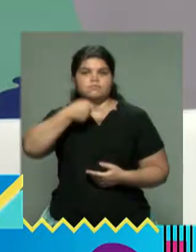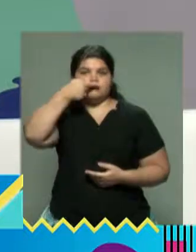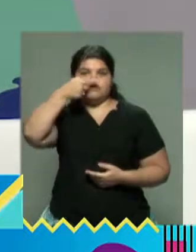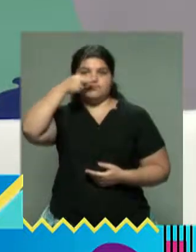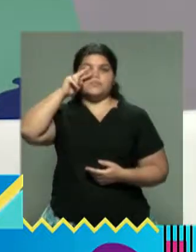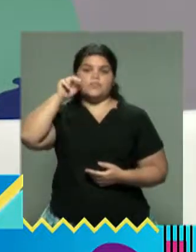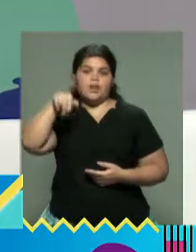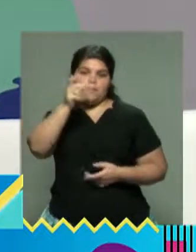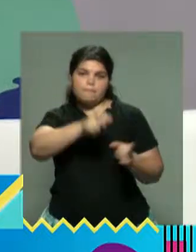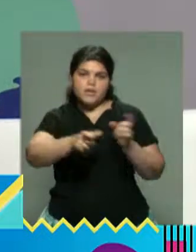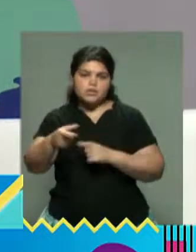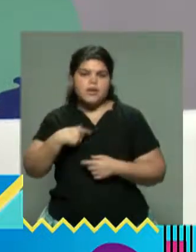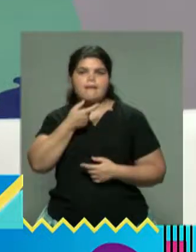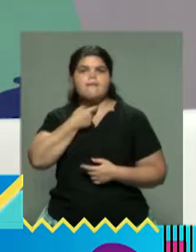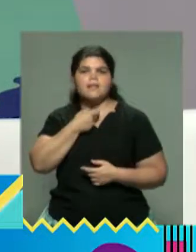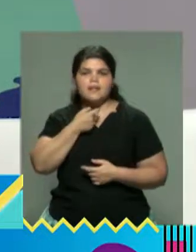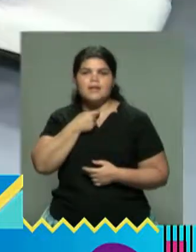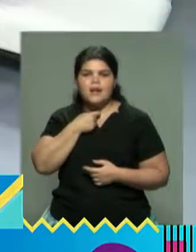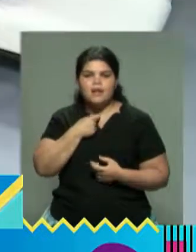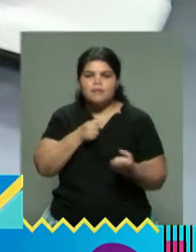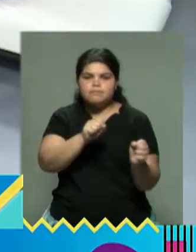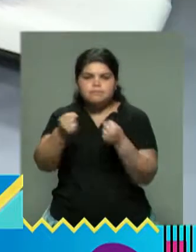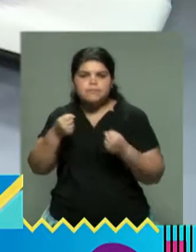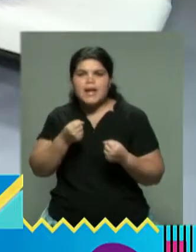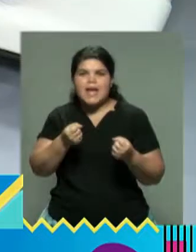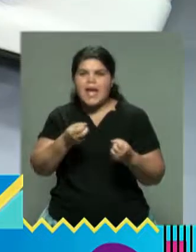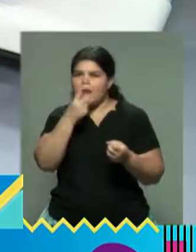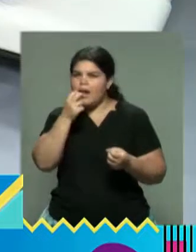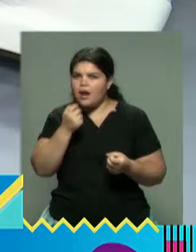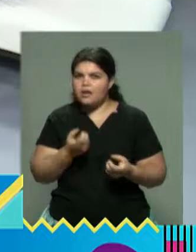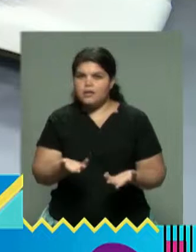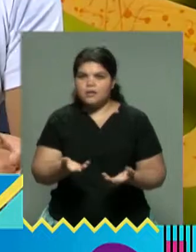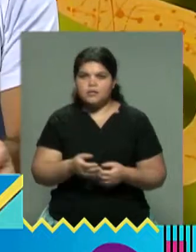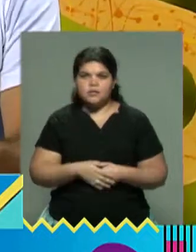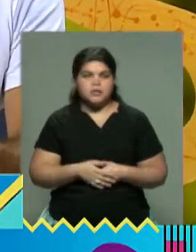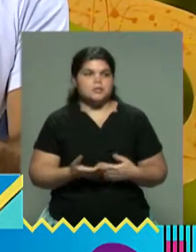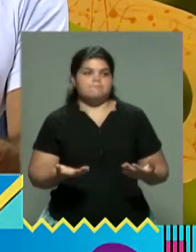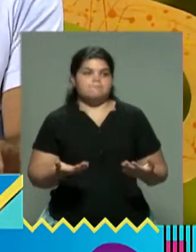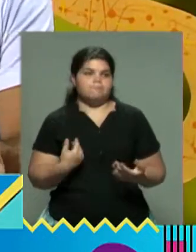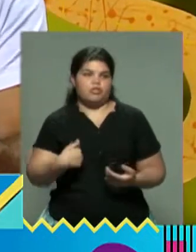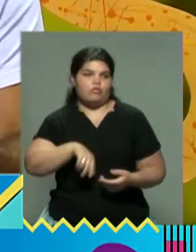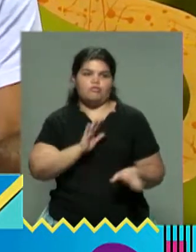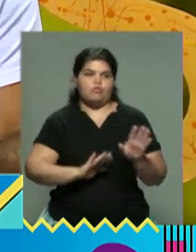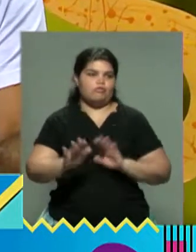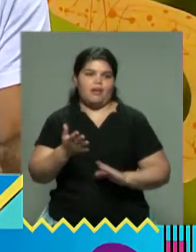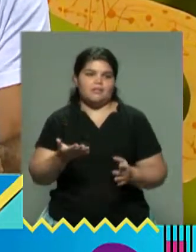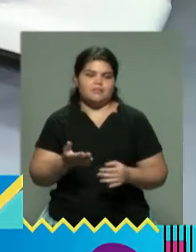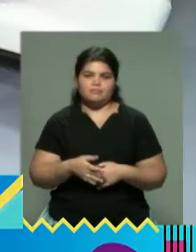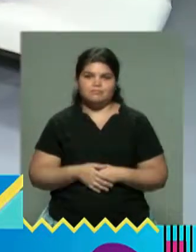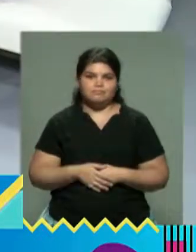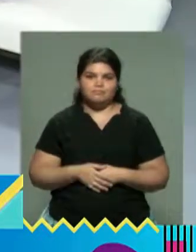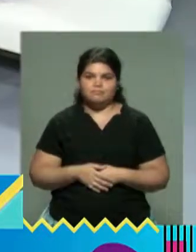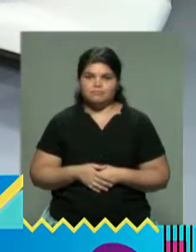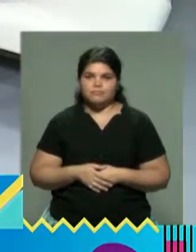que se acercan y que buscan la adrenalina? No, si lo hacemos nosotros, ¿qué va a hacer? Mira, hay mucha gente que dice